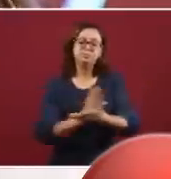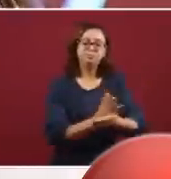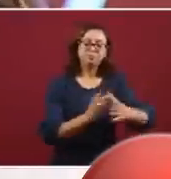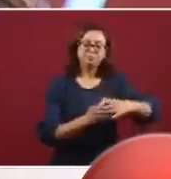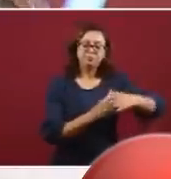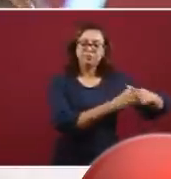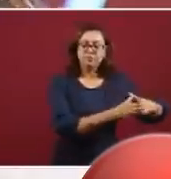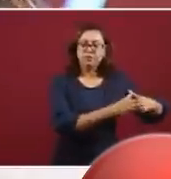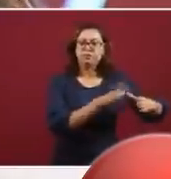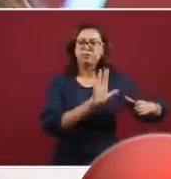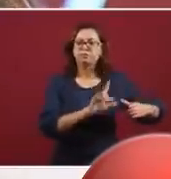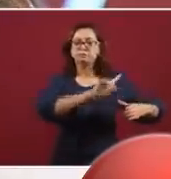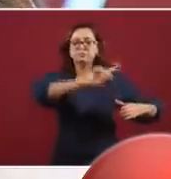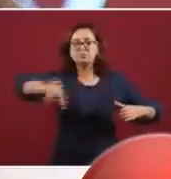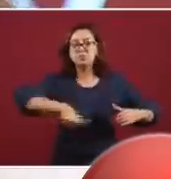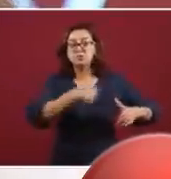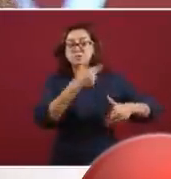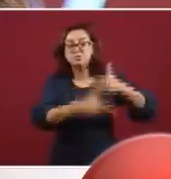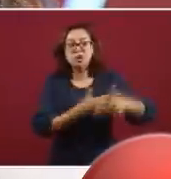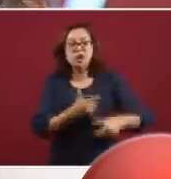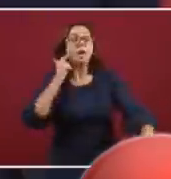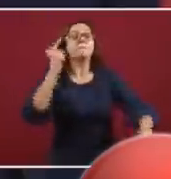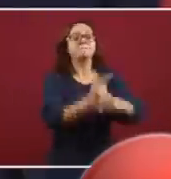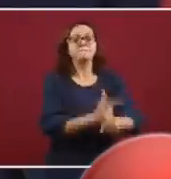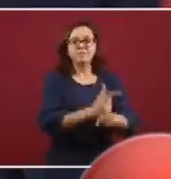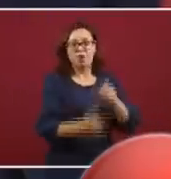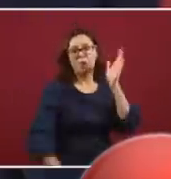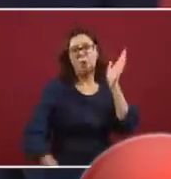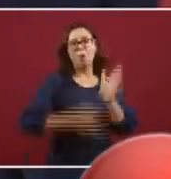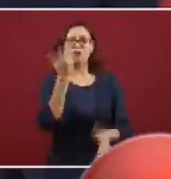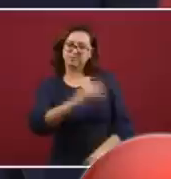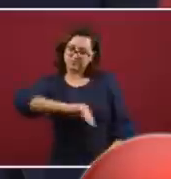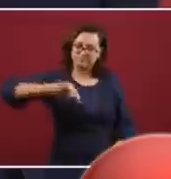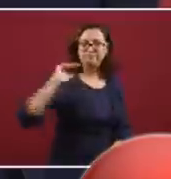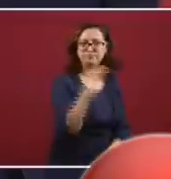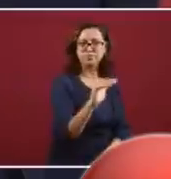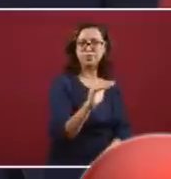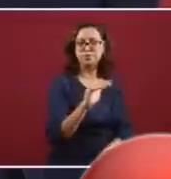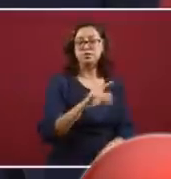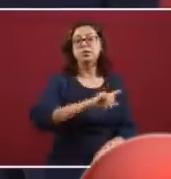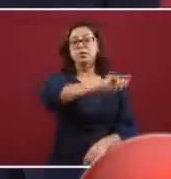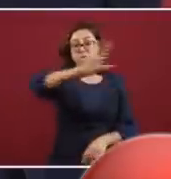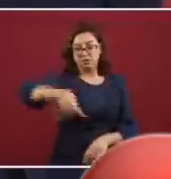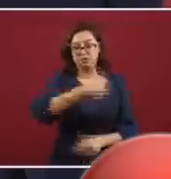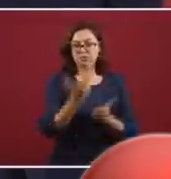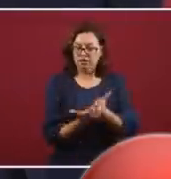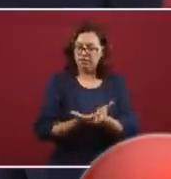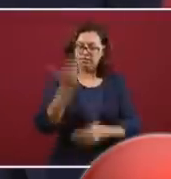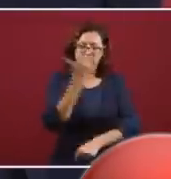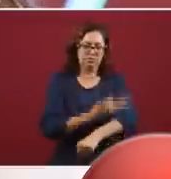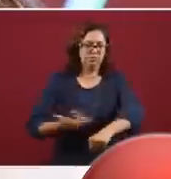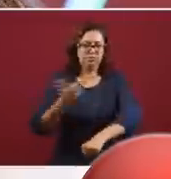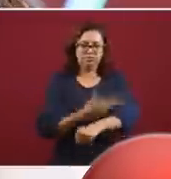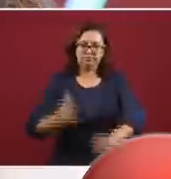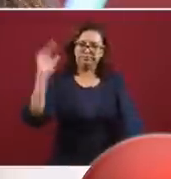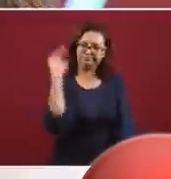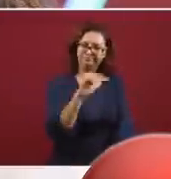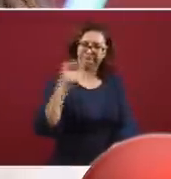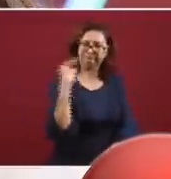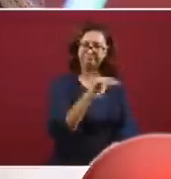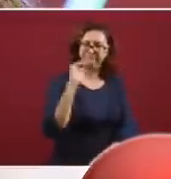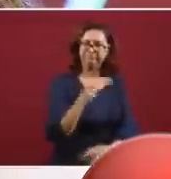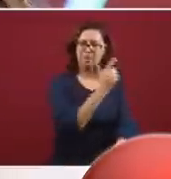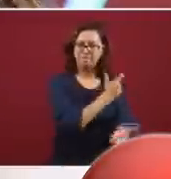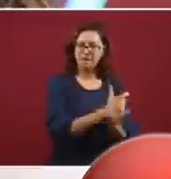a dar de alta, pero es una cosa de momento. Eso se da de alta otra vez y se inicia todo el proceso de cobro. Lo que